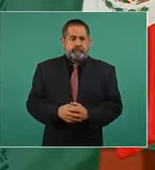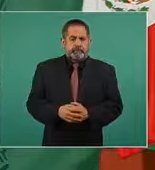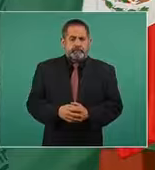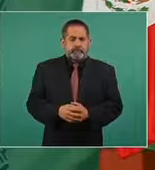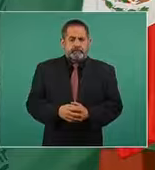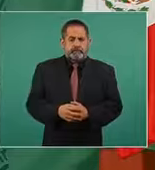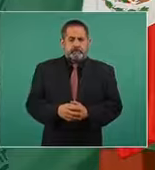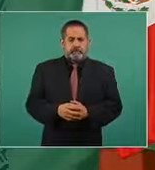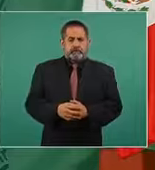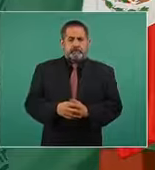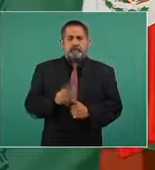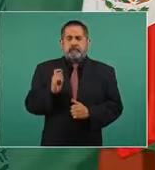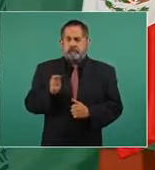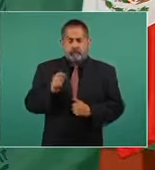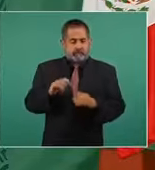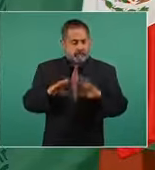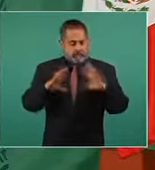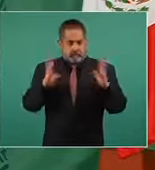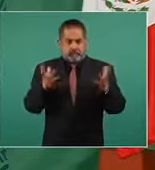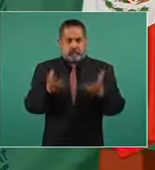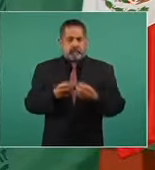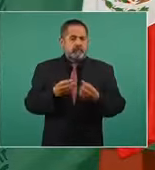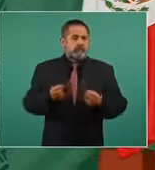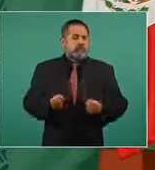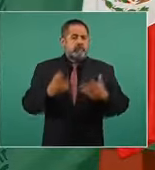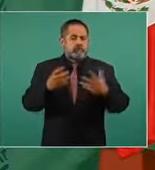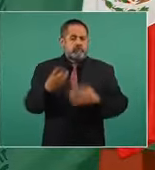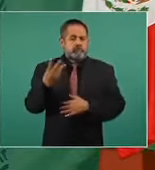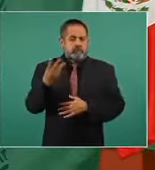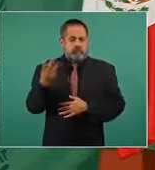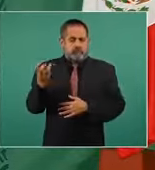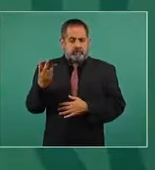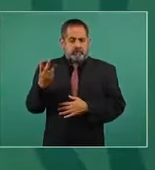Esto es lo que da 300,